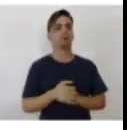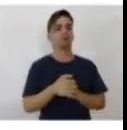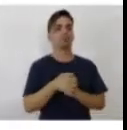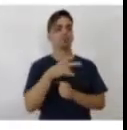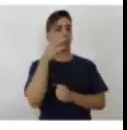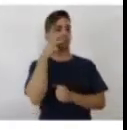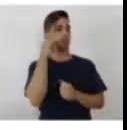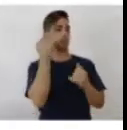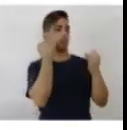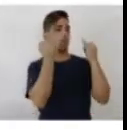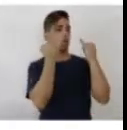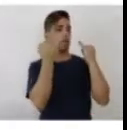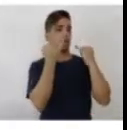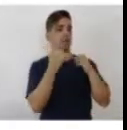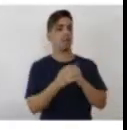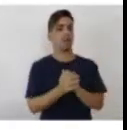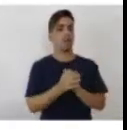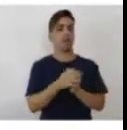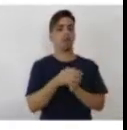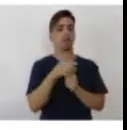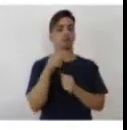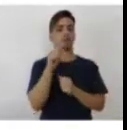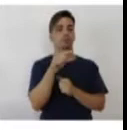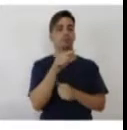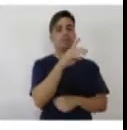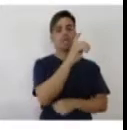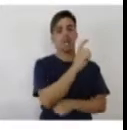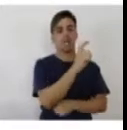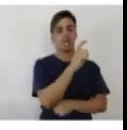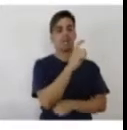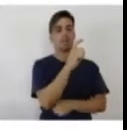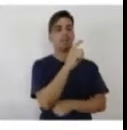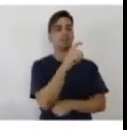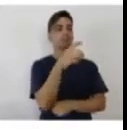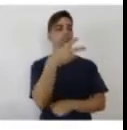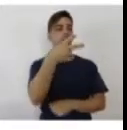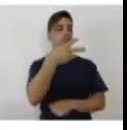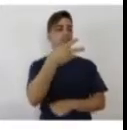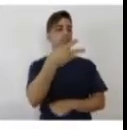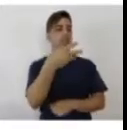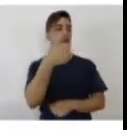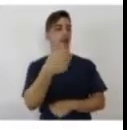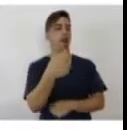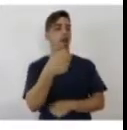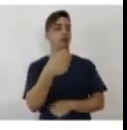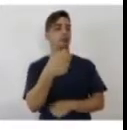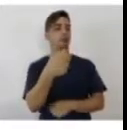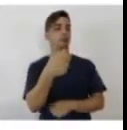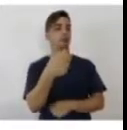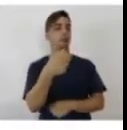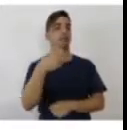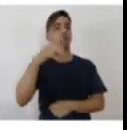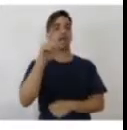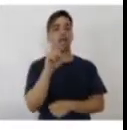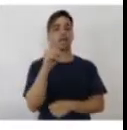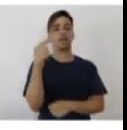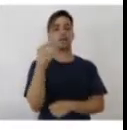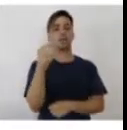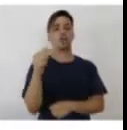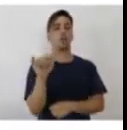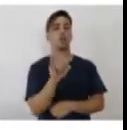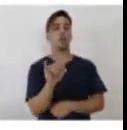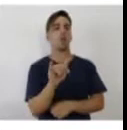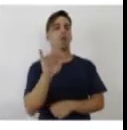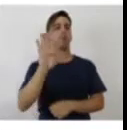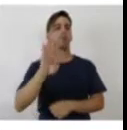centro hacia los extremos. X mayor o igual que A, X menor o igual que